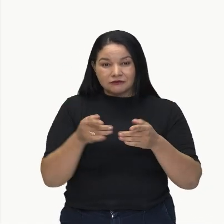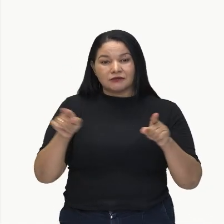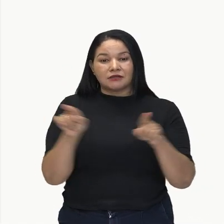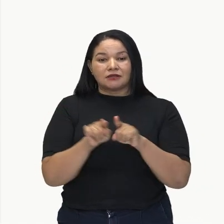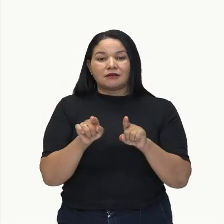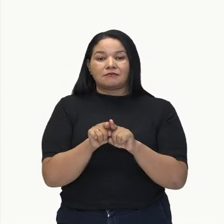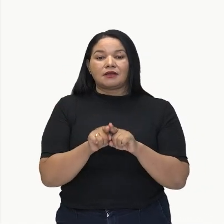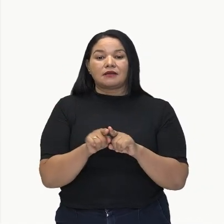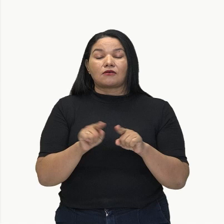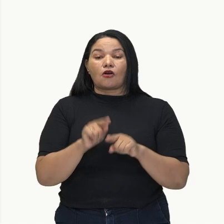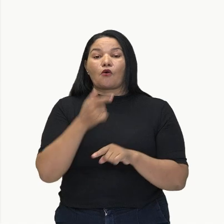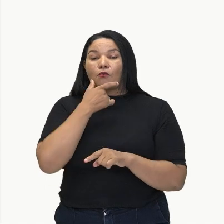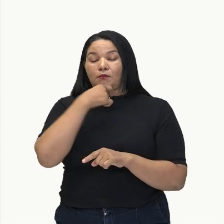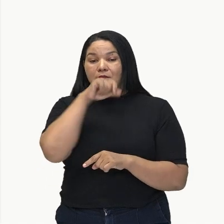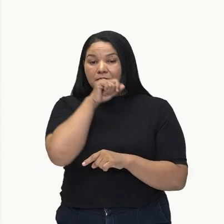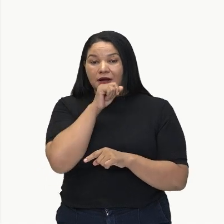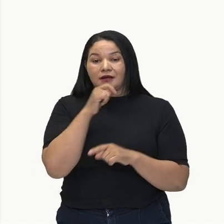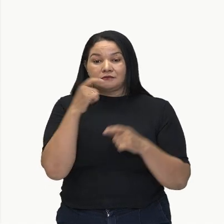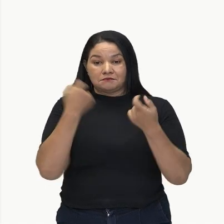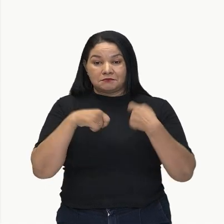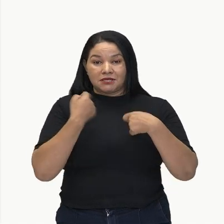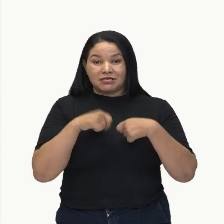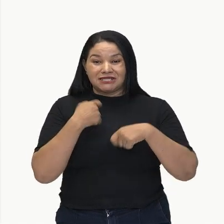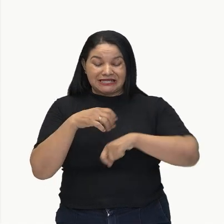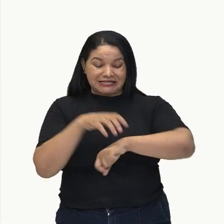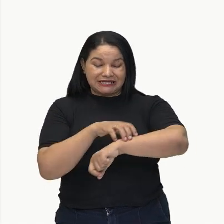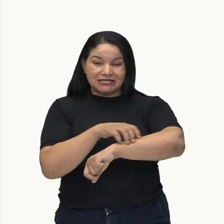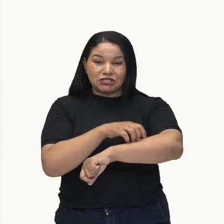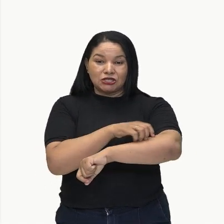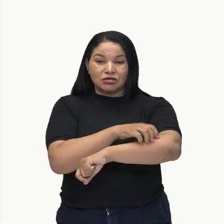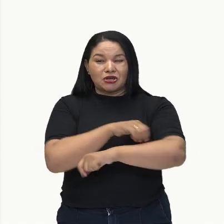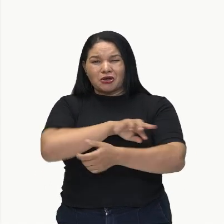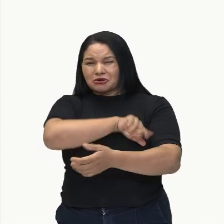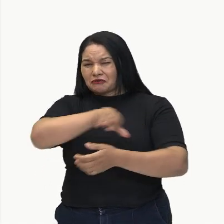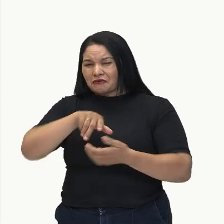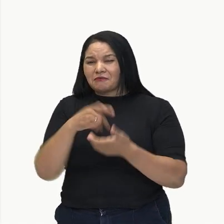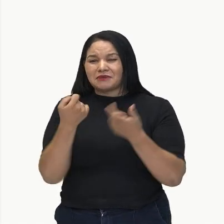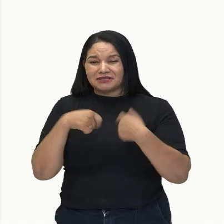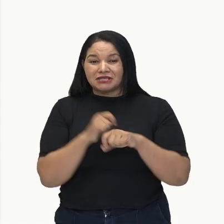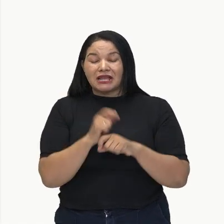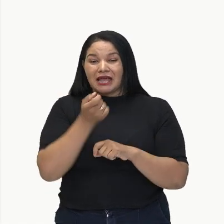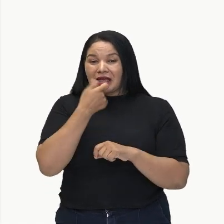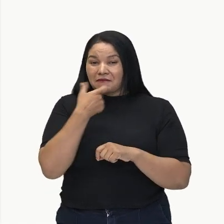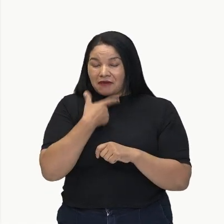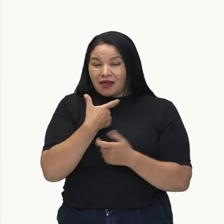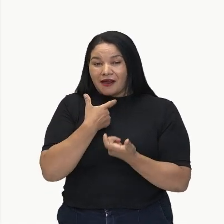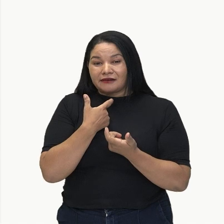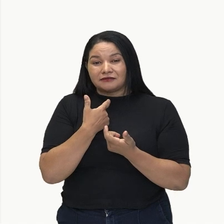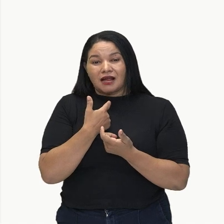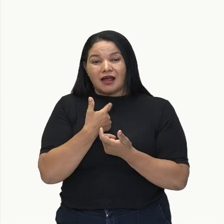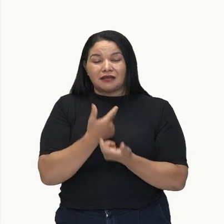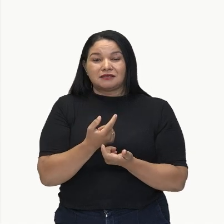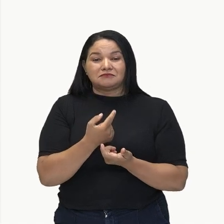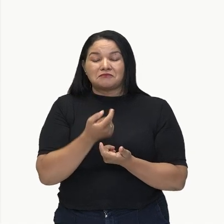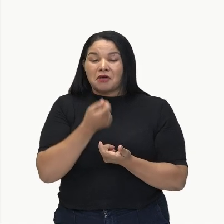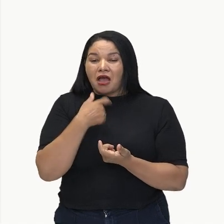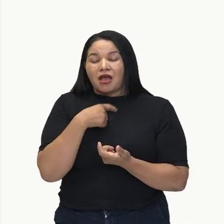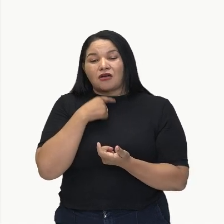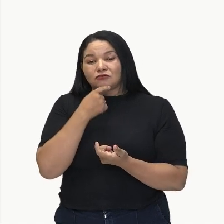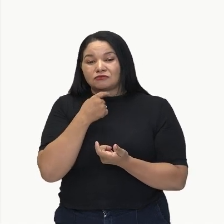su padre tenía una alergia a ciertos medicamentos.